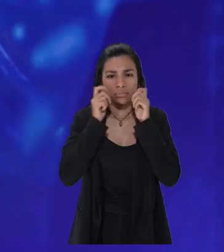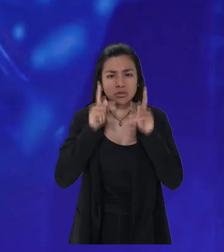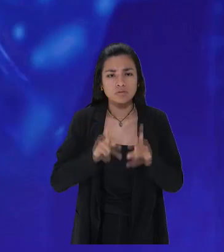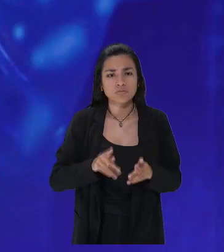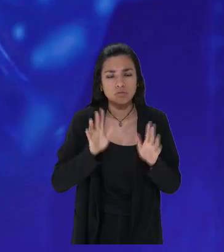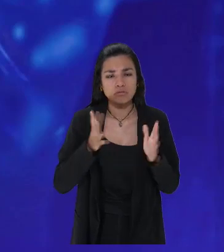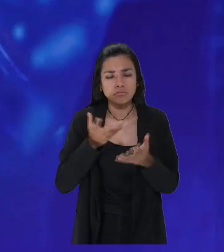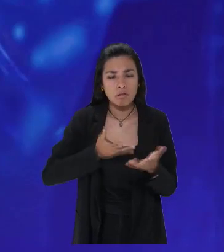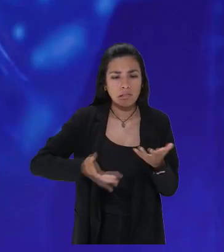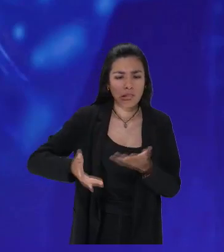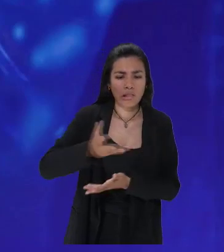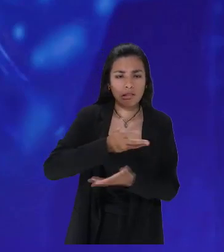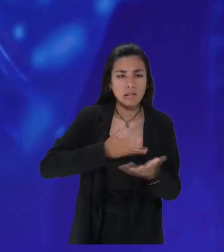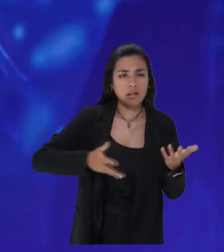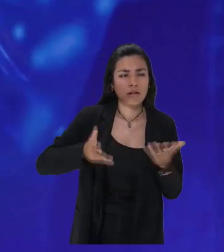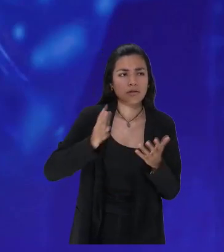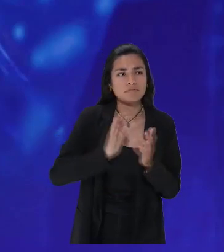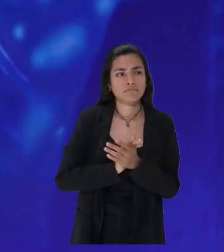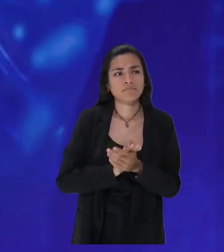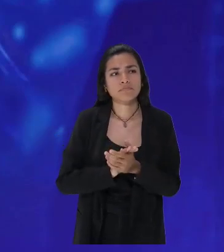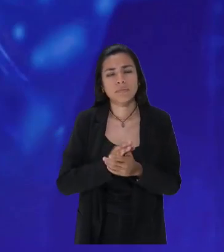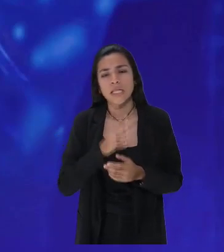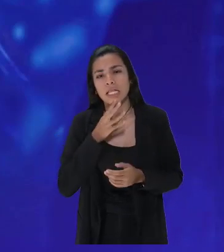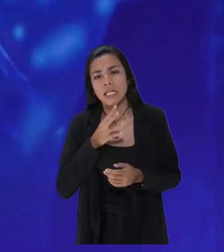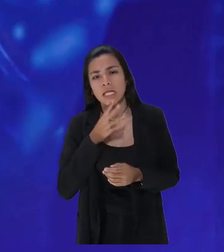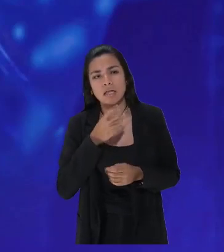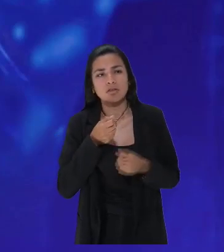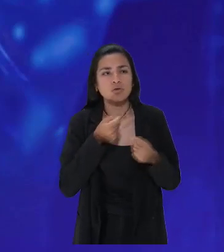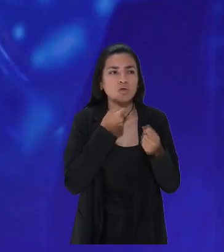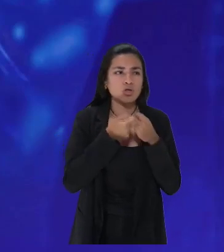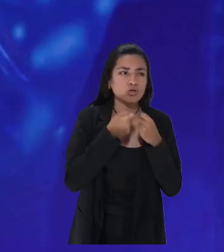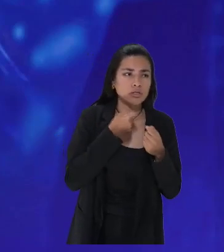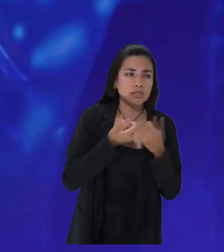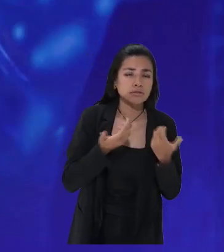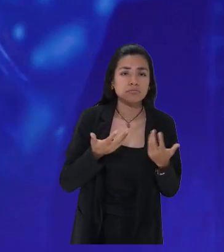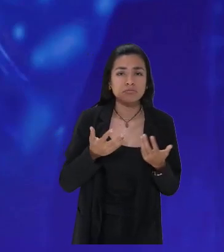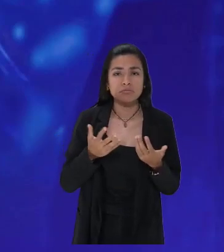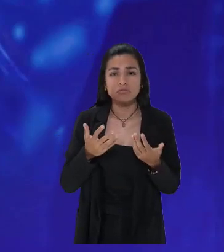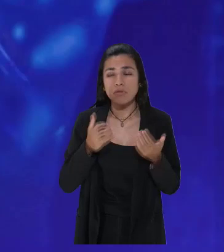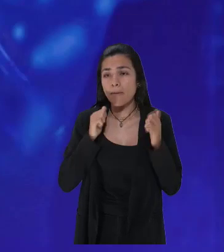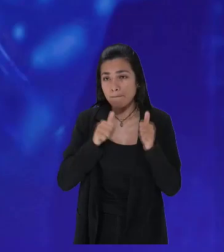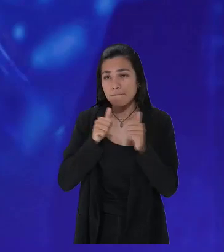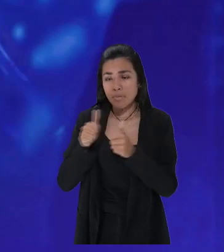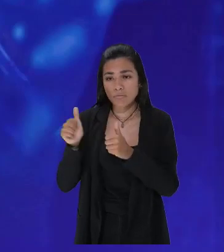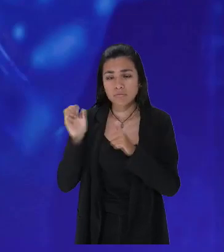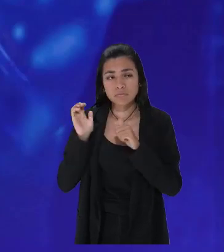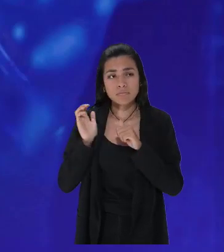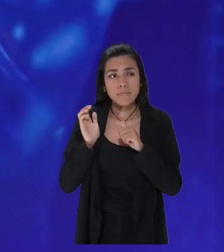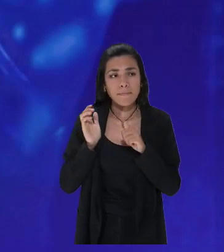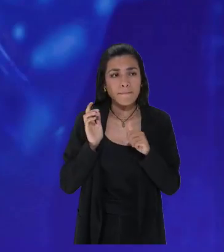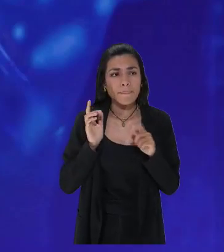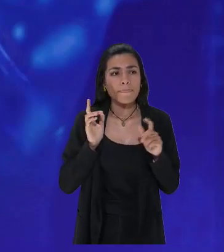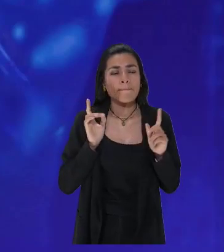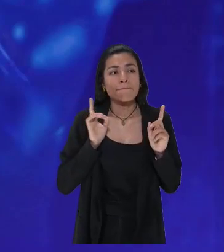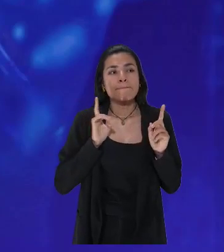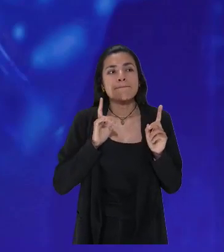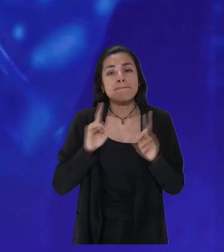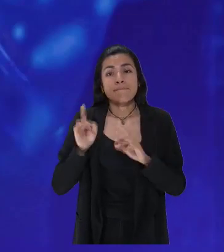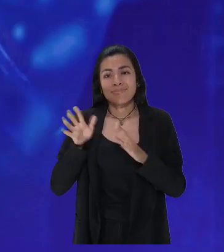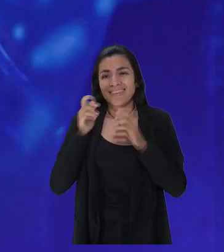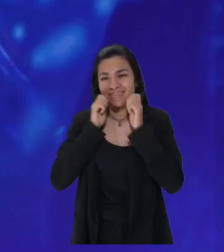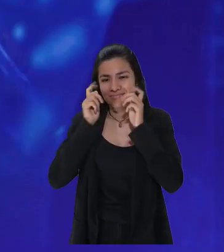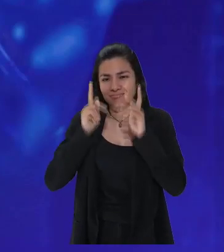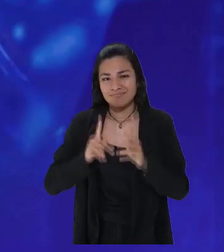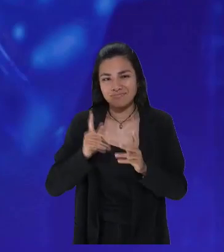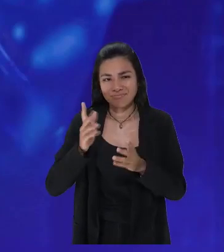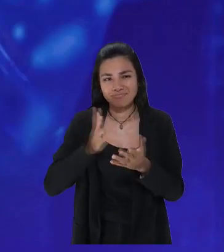interactuando. Se habla de la noticia del momento y no está mal porque son seres humanos interactuando,